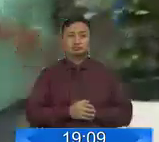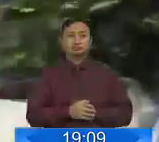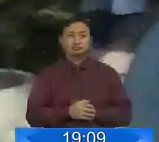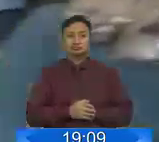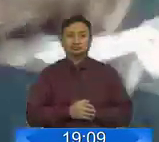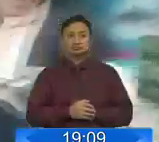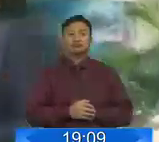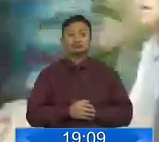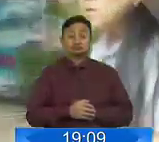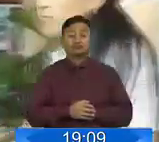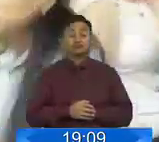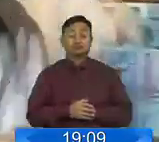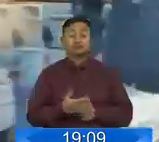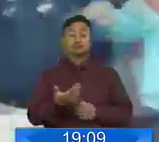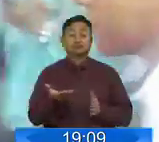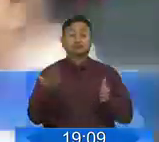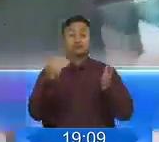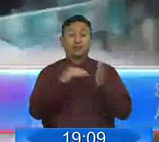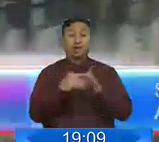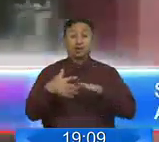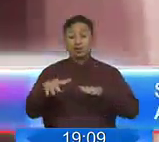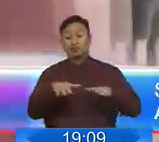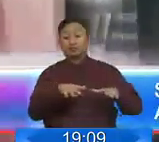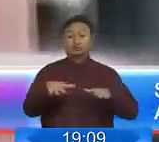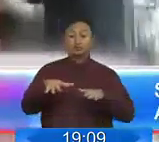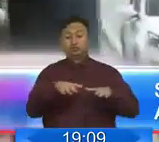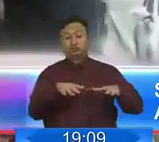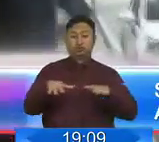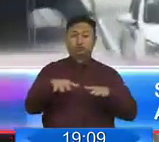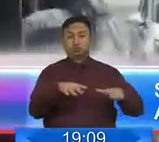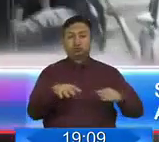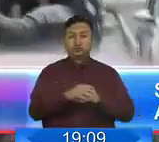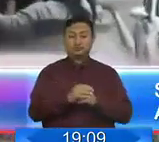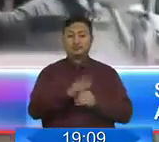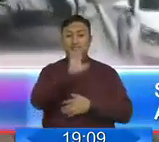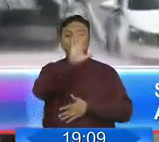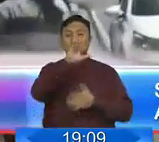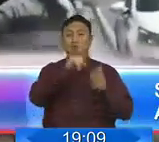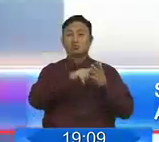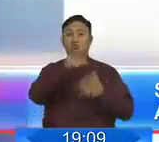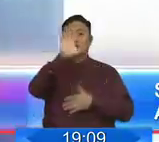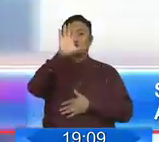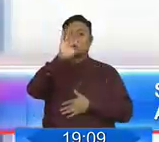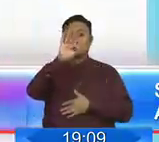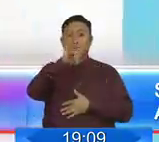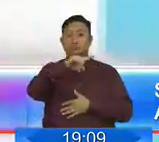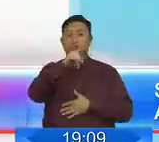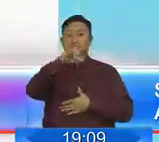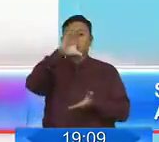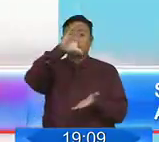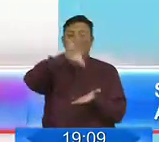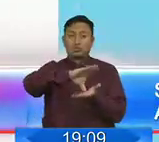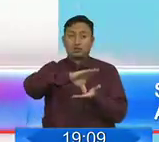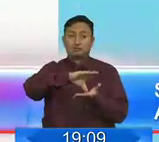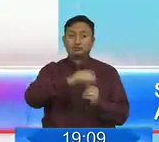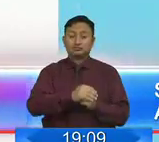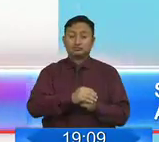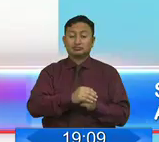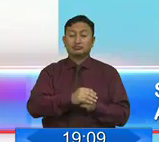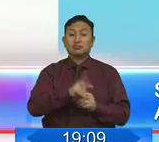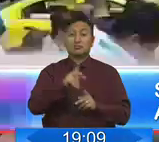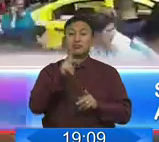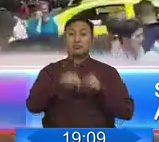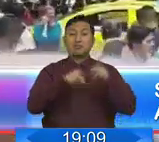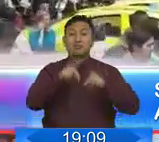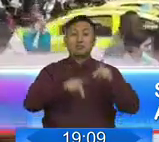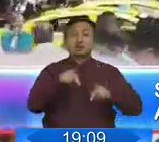Sí, la tierra volvió a temblar. Fue un sismo de magnitud 5.9 grados con epicentro en el Cantón General Villamil Playas.